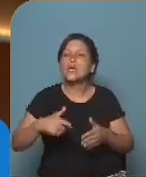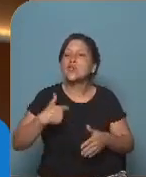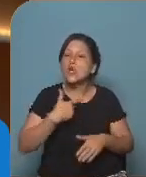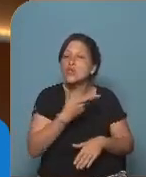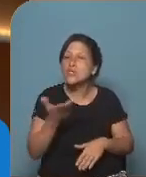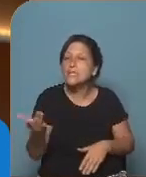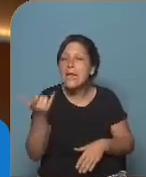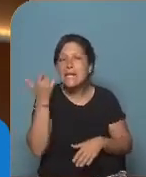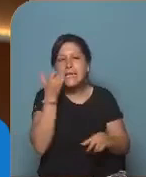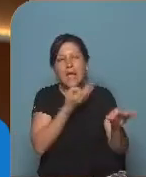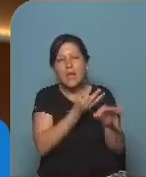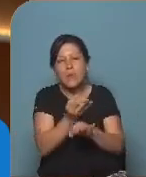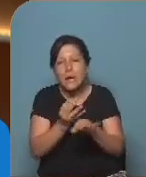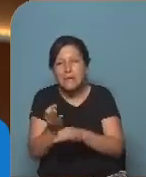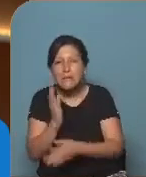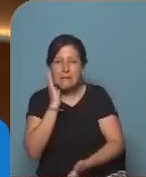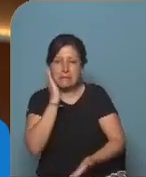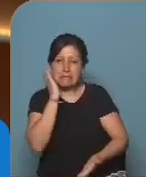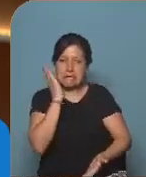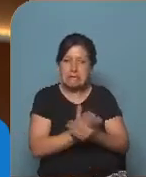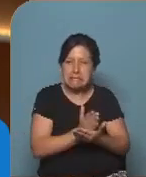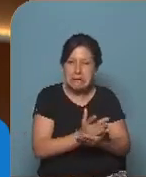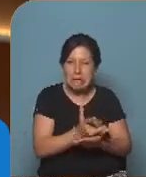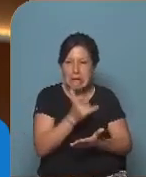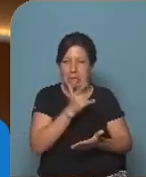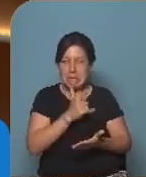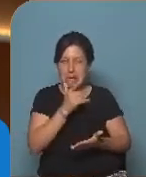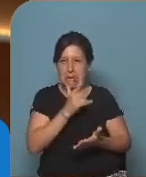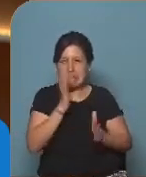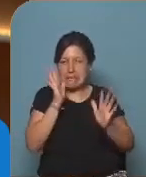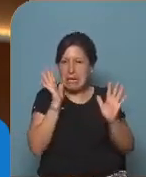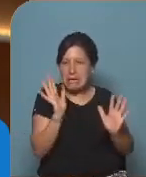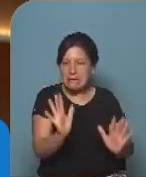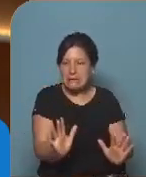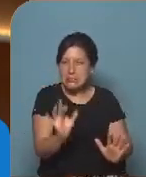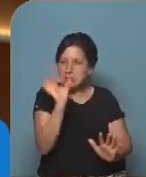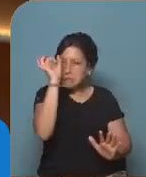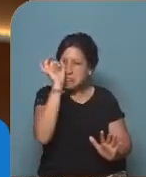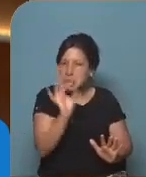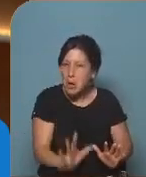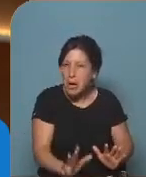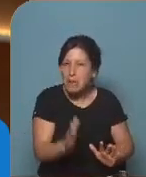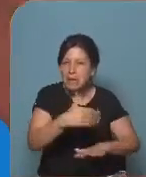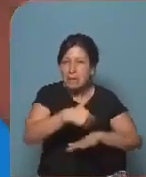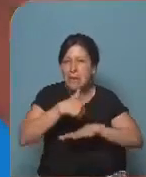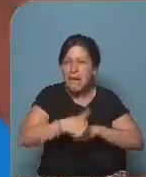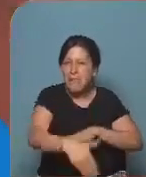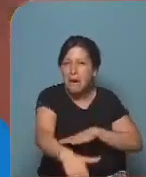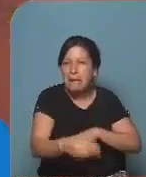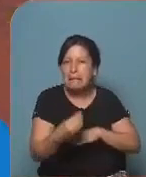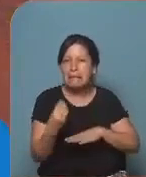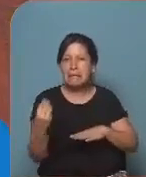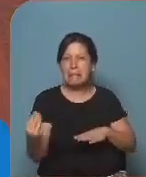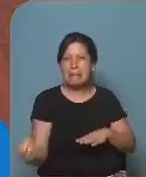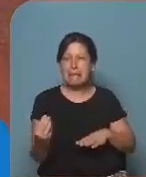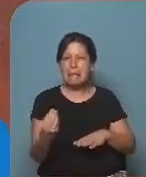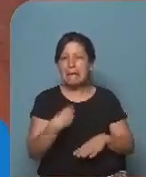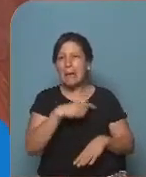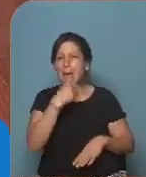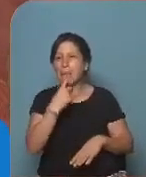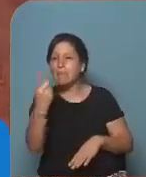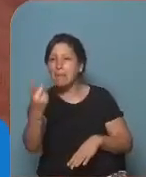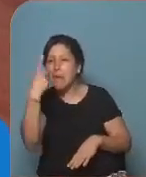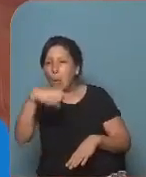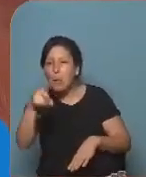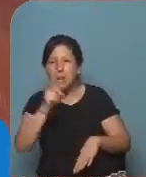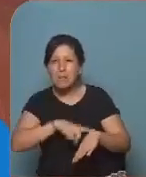sanciones de tipo disciplinario, y solamente como en última instancia acuden pero